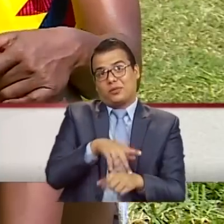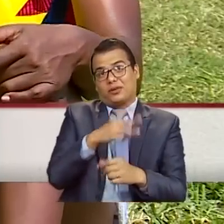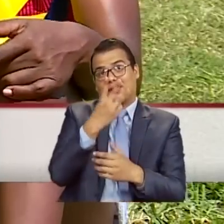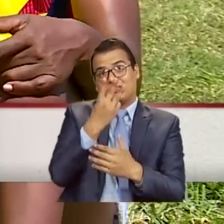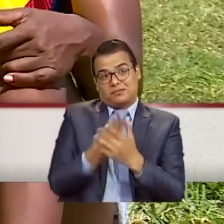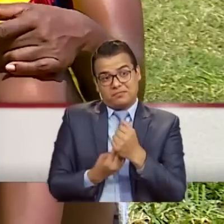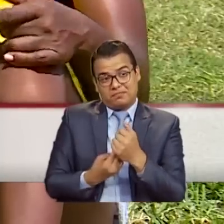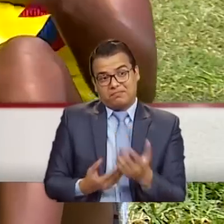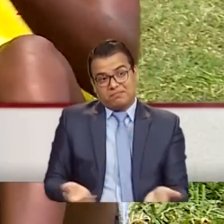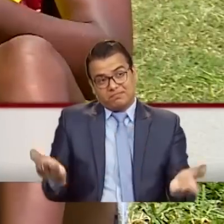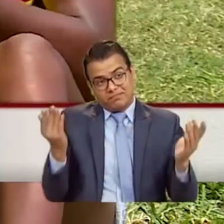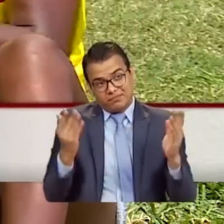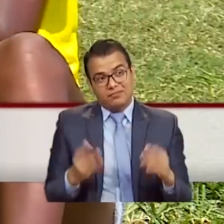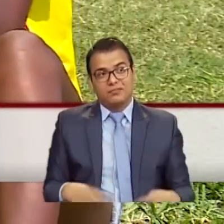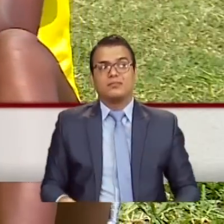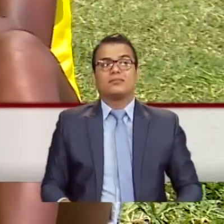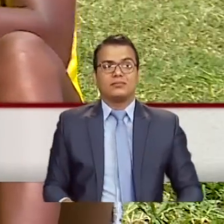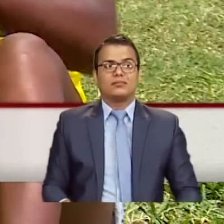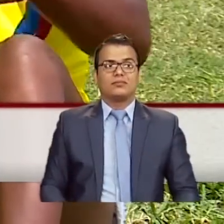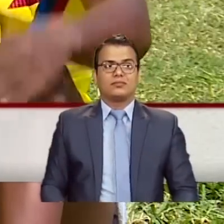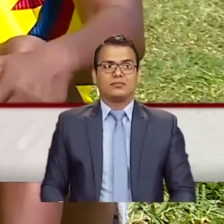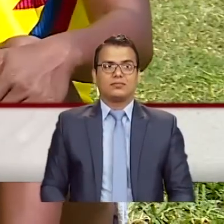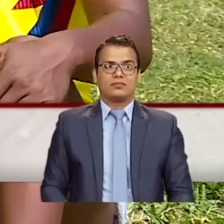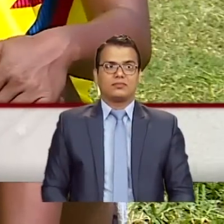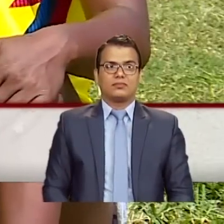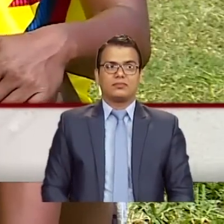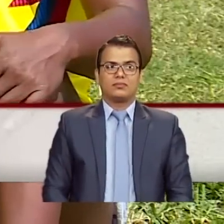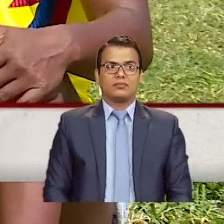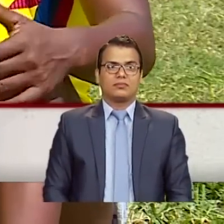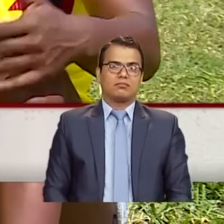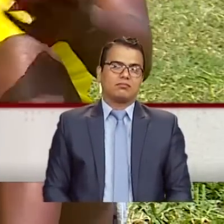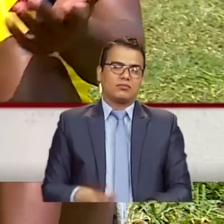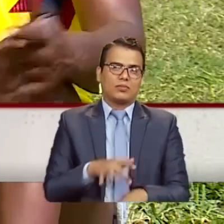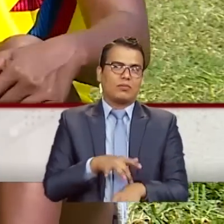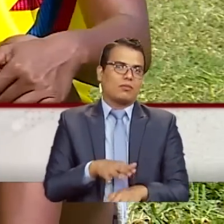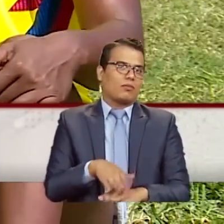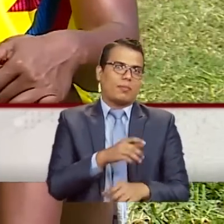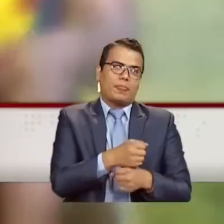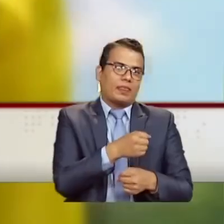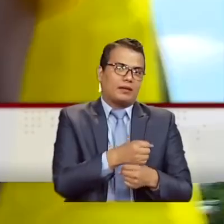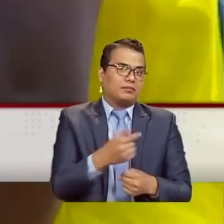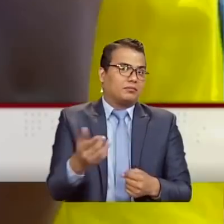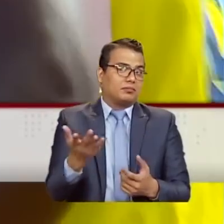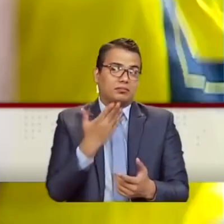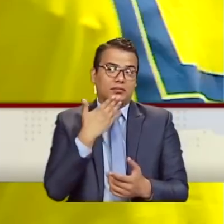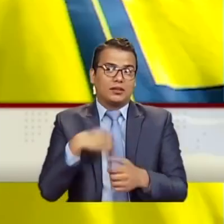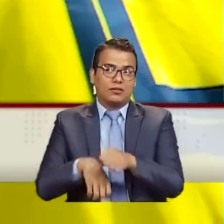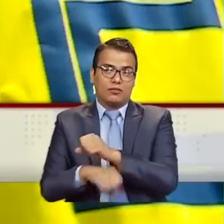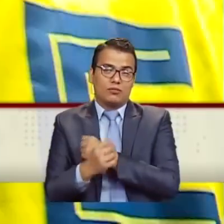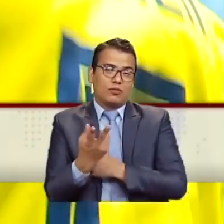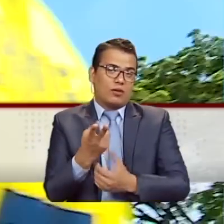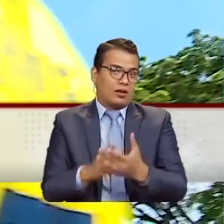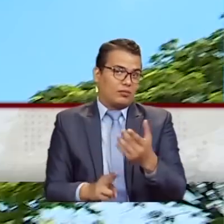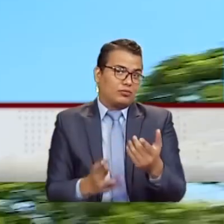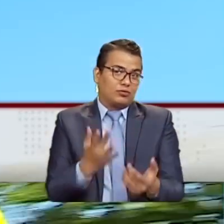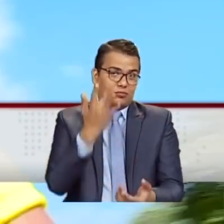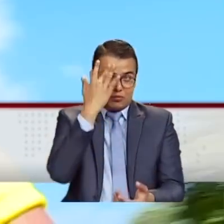la garantía de decir que podemos vivir del fútbol femenino, que solamente nos dediquemos a entrenar.